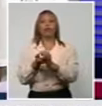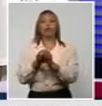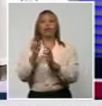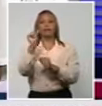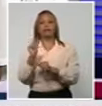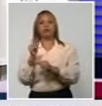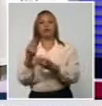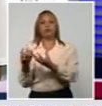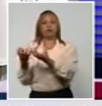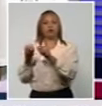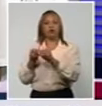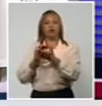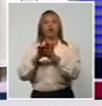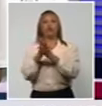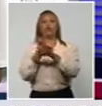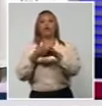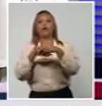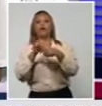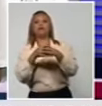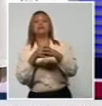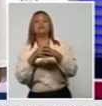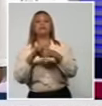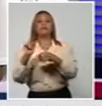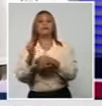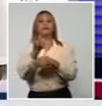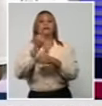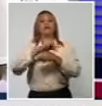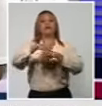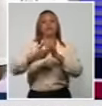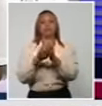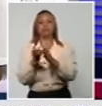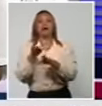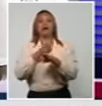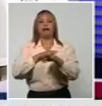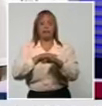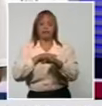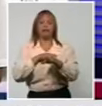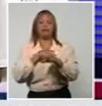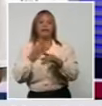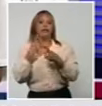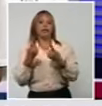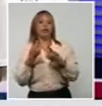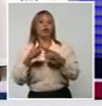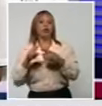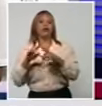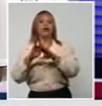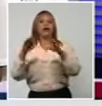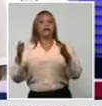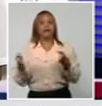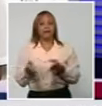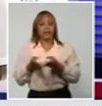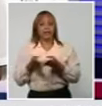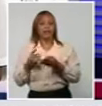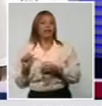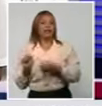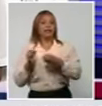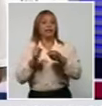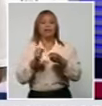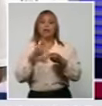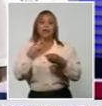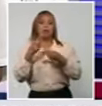hombre-carga, está siendo desinfectada adecuadamente. Y en aquel tipo de carga que no se les debe hacer este tipo de